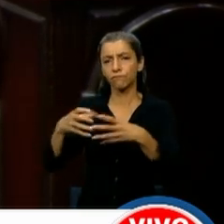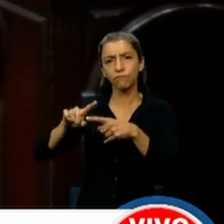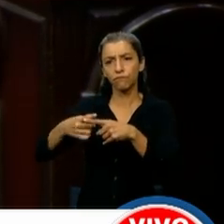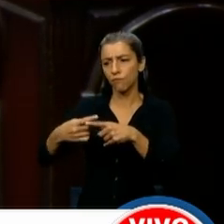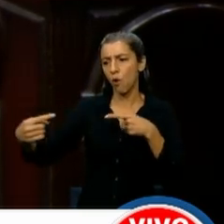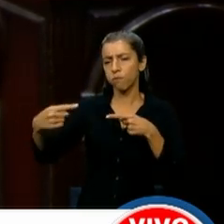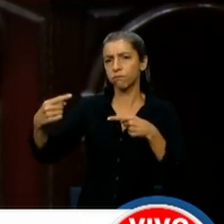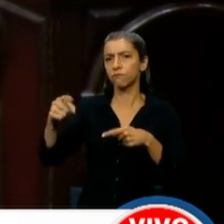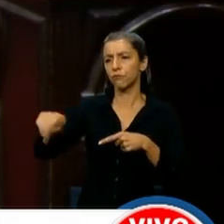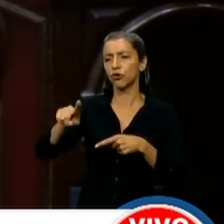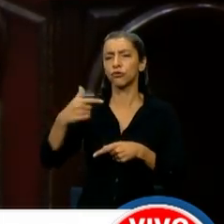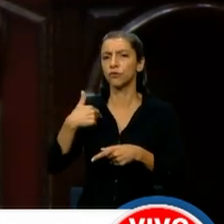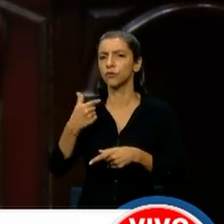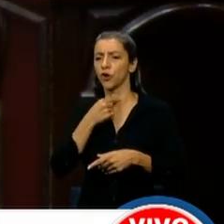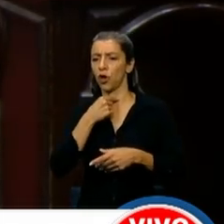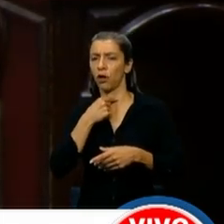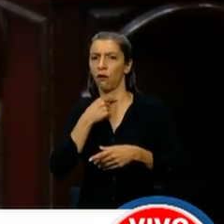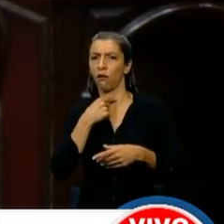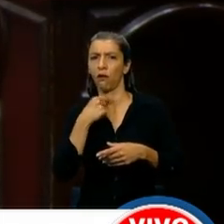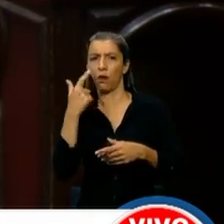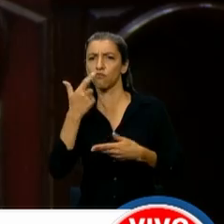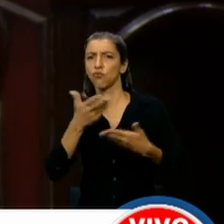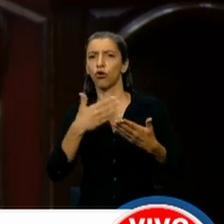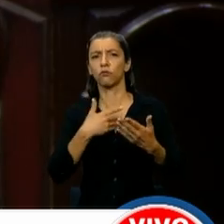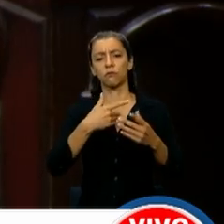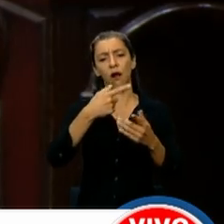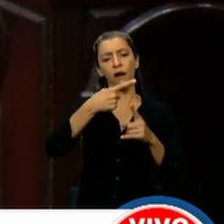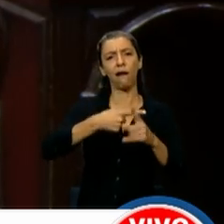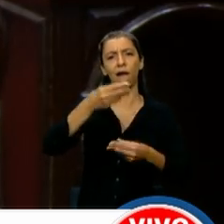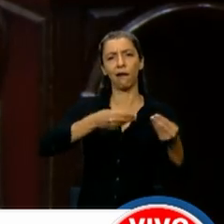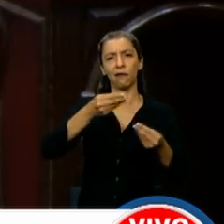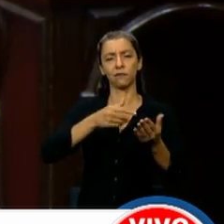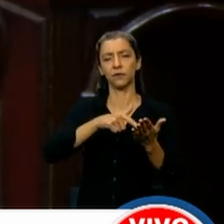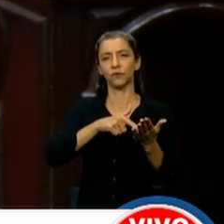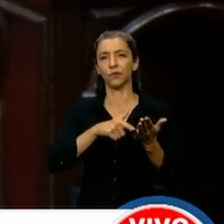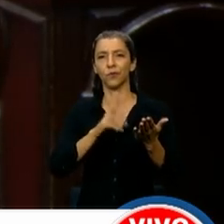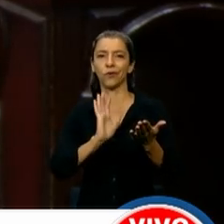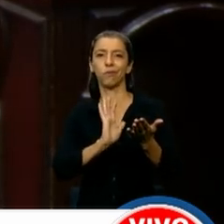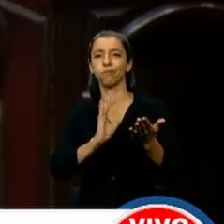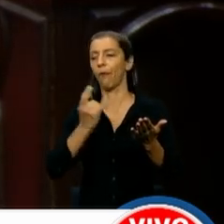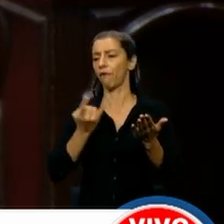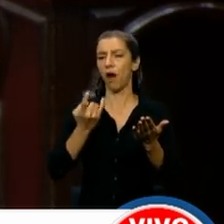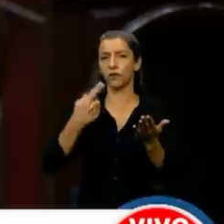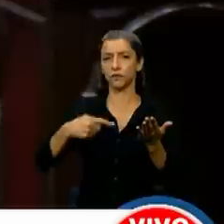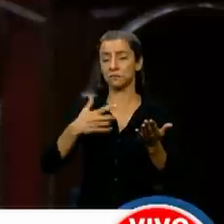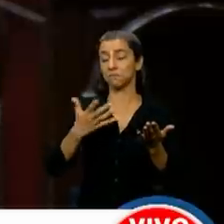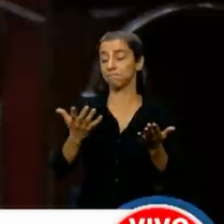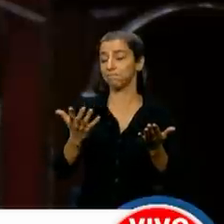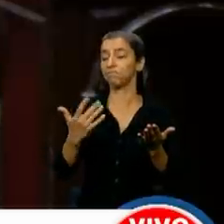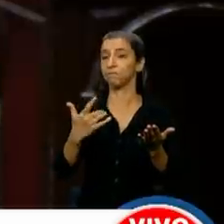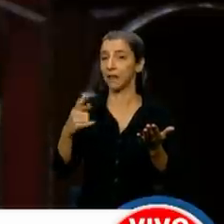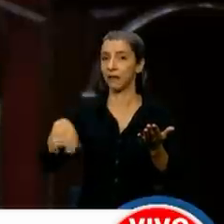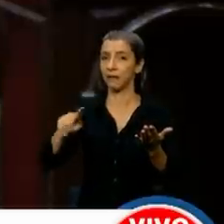deslegitimar este presupuesto y en última instancia impugnar la voluntad de quienes